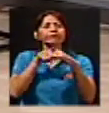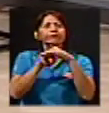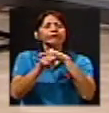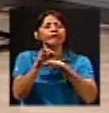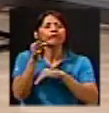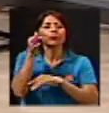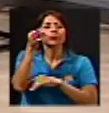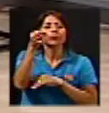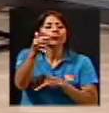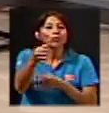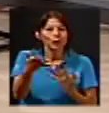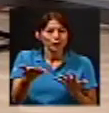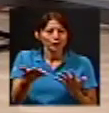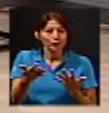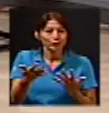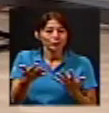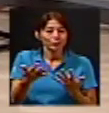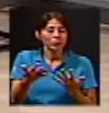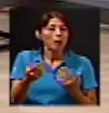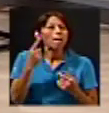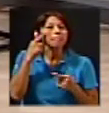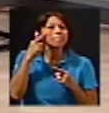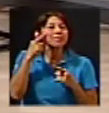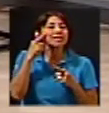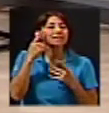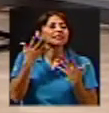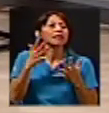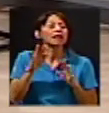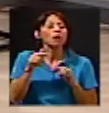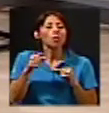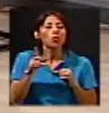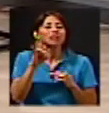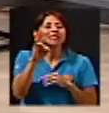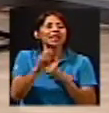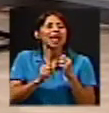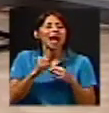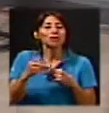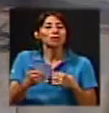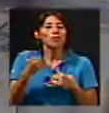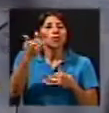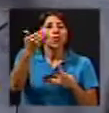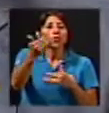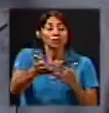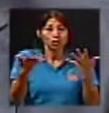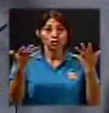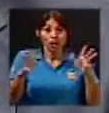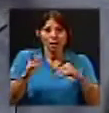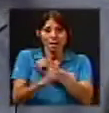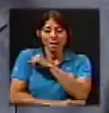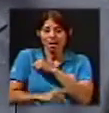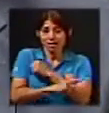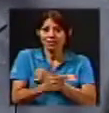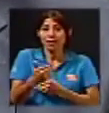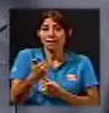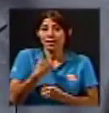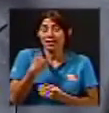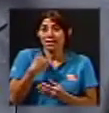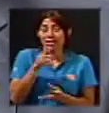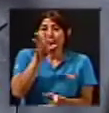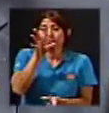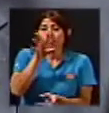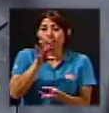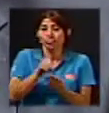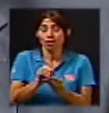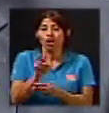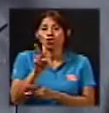en 7 años después de 2014, el país tendrá 200 años de haber dejado de